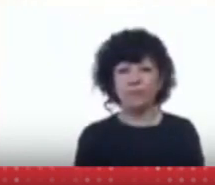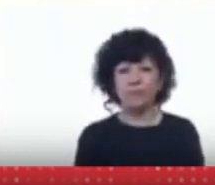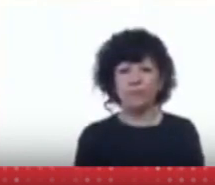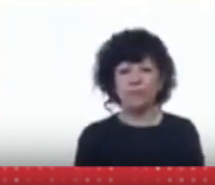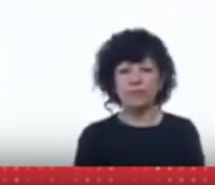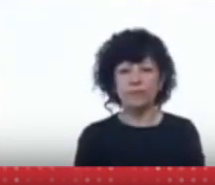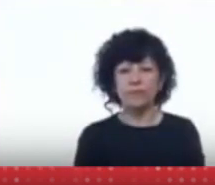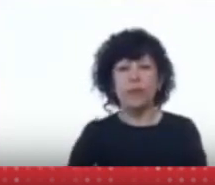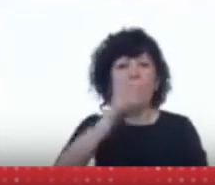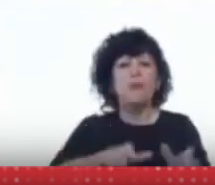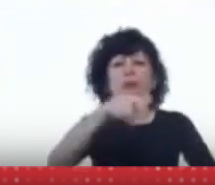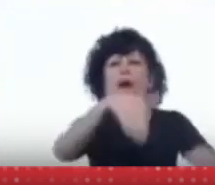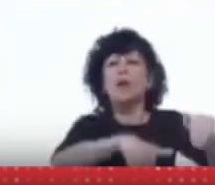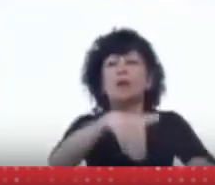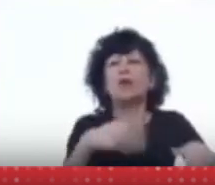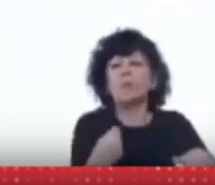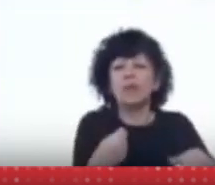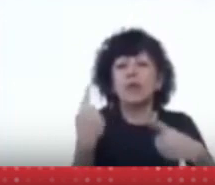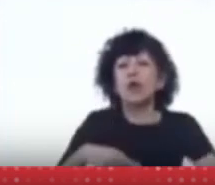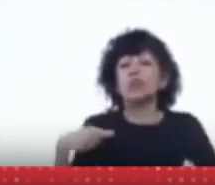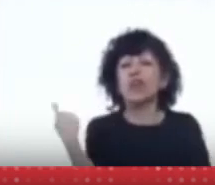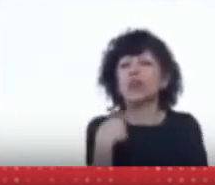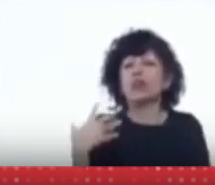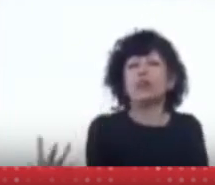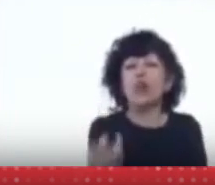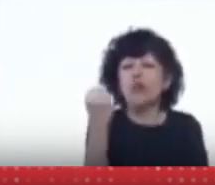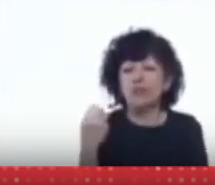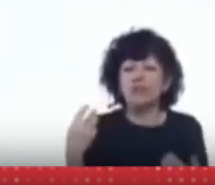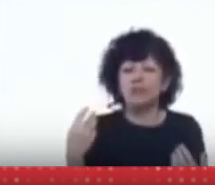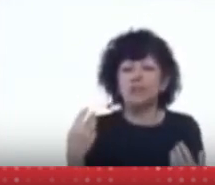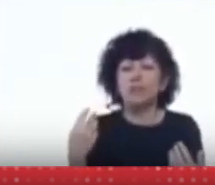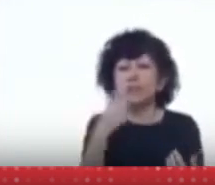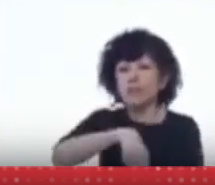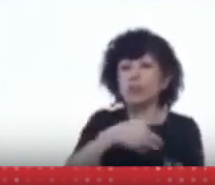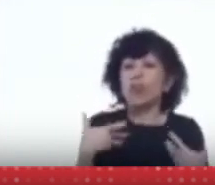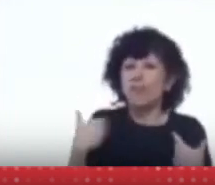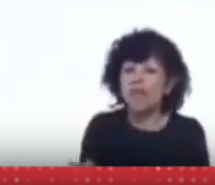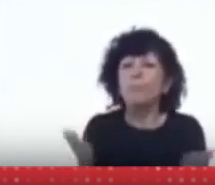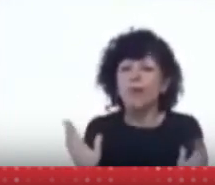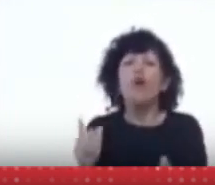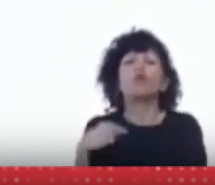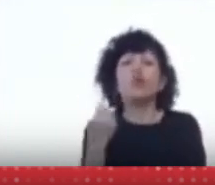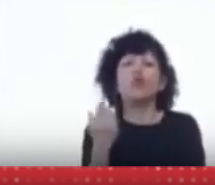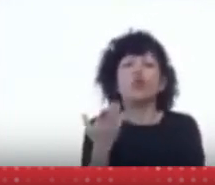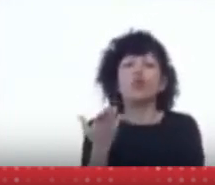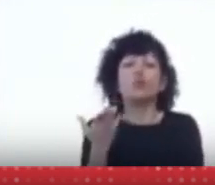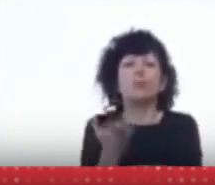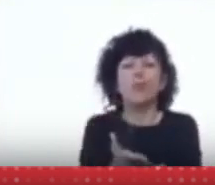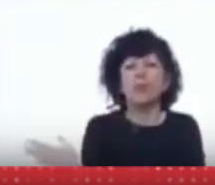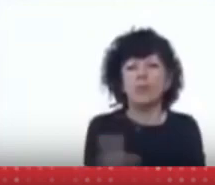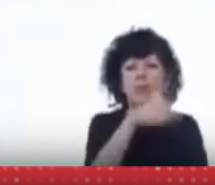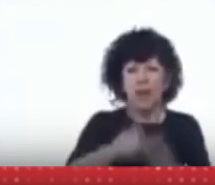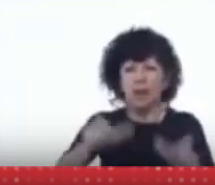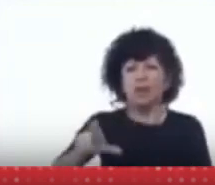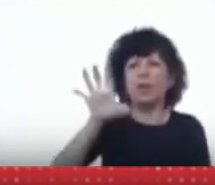Votaron por lo que conseguimos para defenderlo, pero convocamos al pueblo de la provincia de Buenos Aires